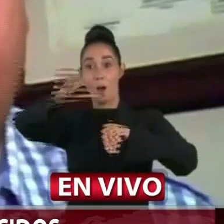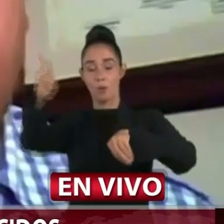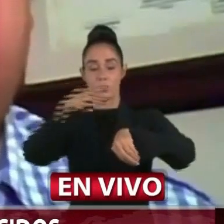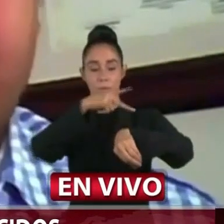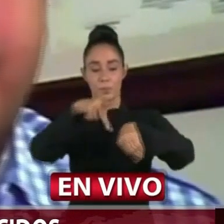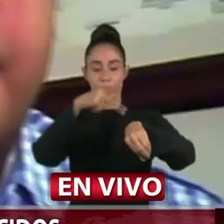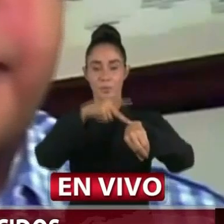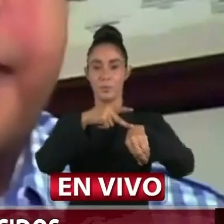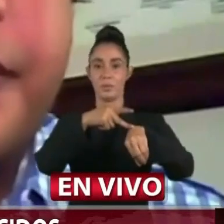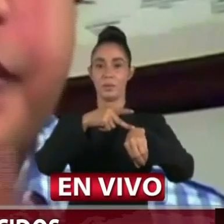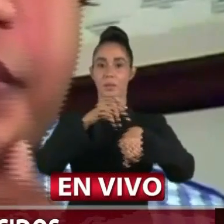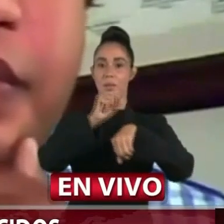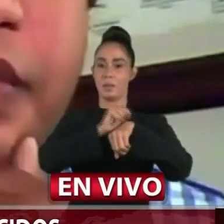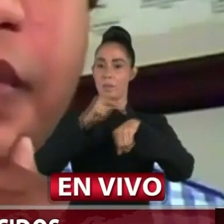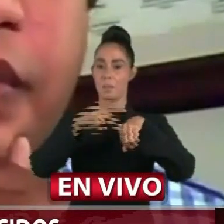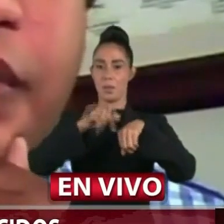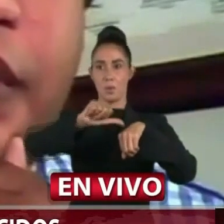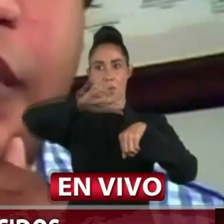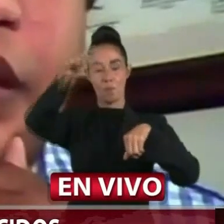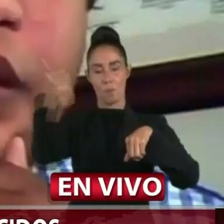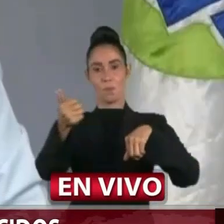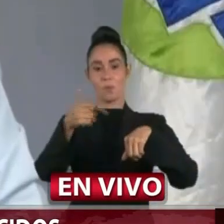la Altagracia.